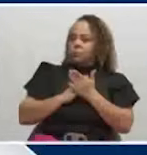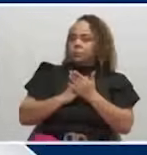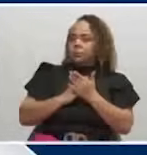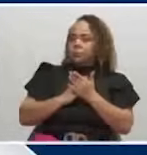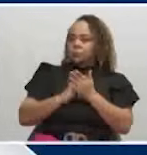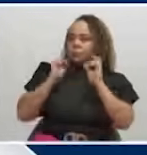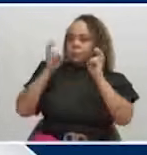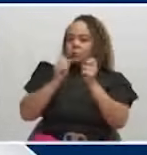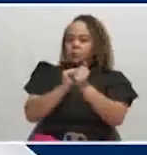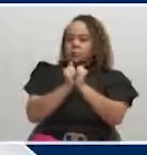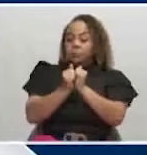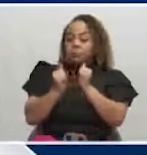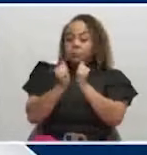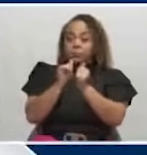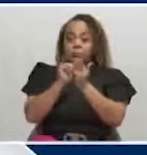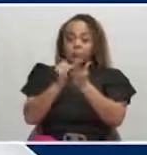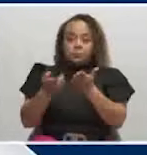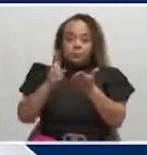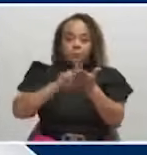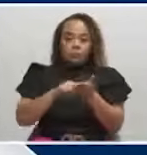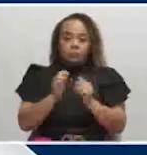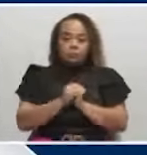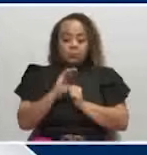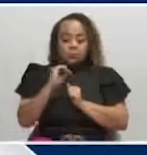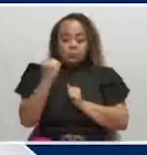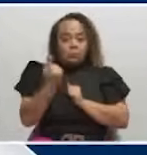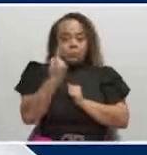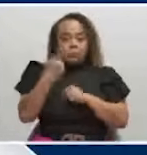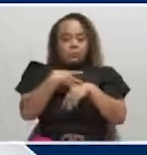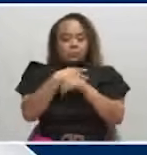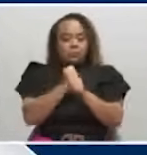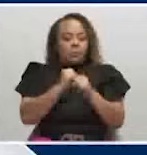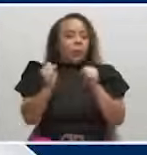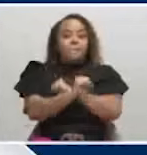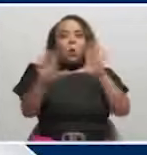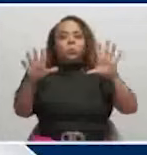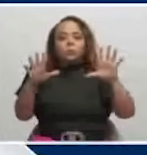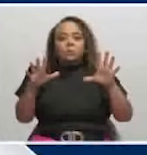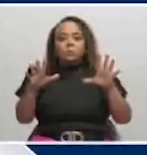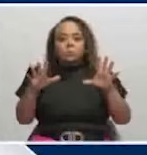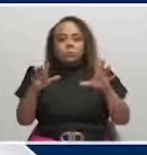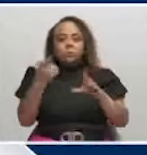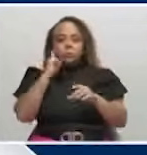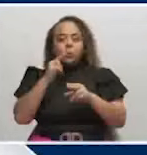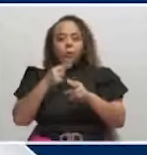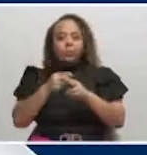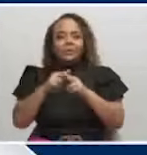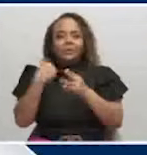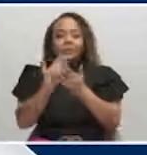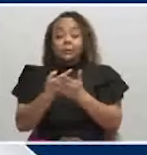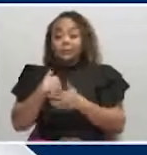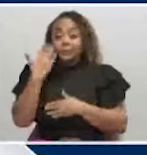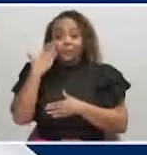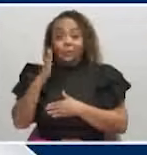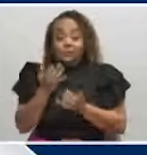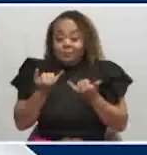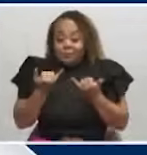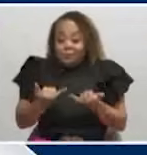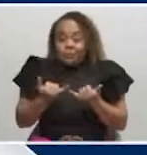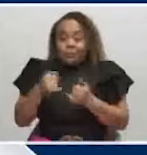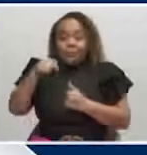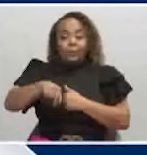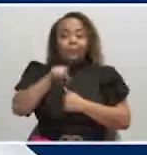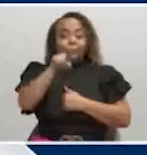deportiva con estas contrataciones, o simplemente están haciendo un boom por los nombres que llegan. No sé, ya hoy como